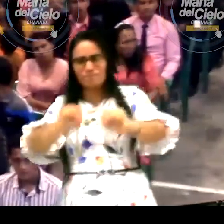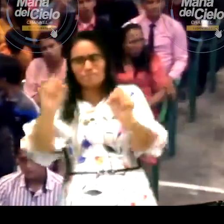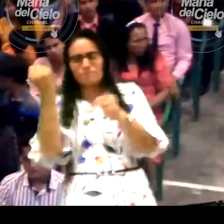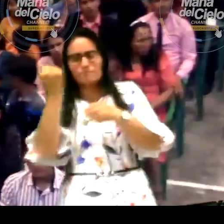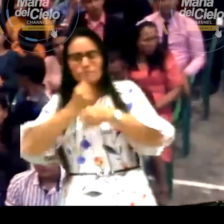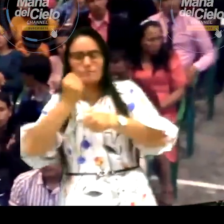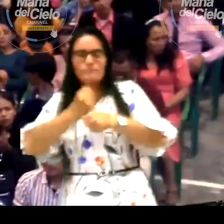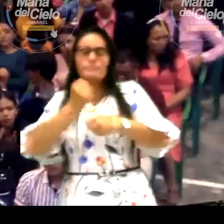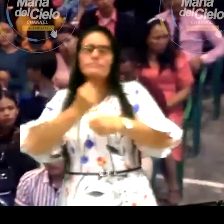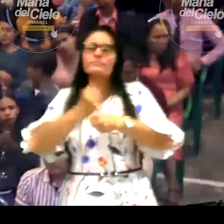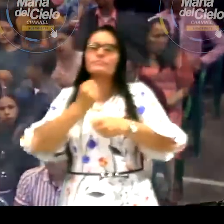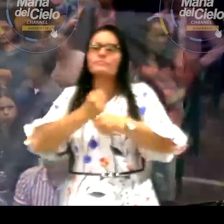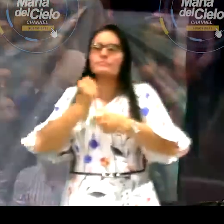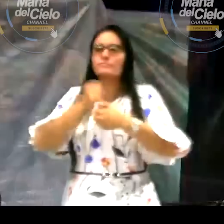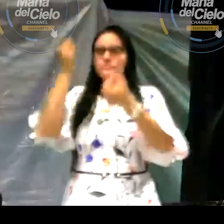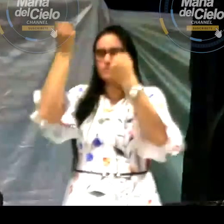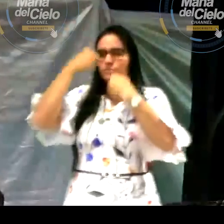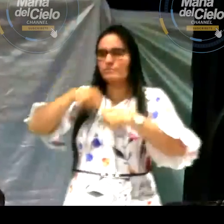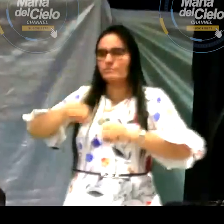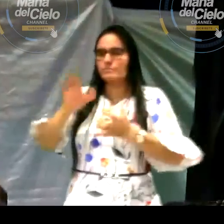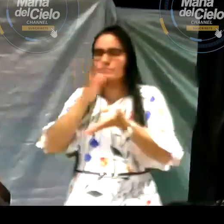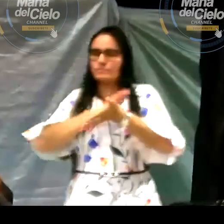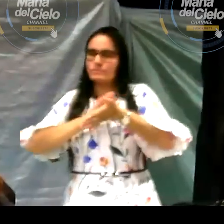Recibe el Espíritu Santo, recíbelo si crees.